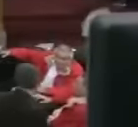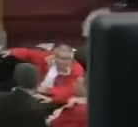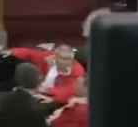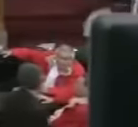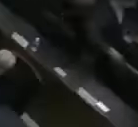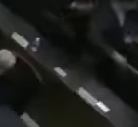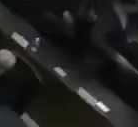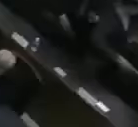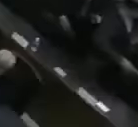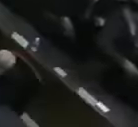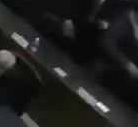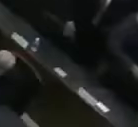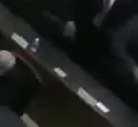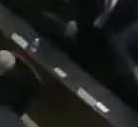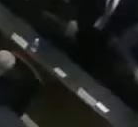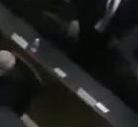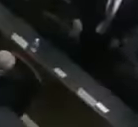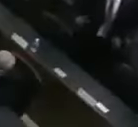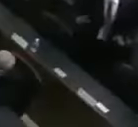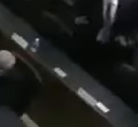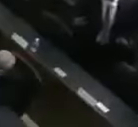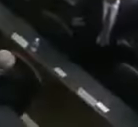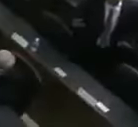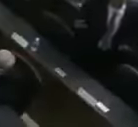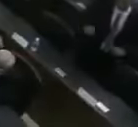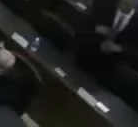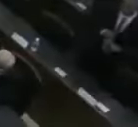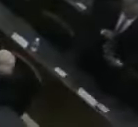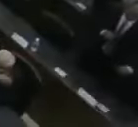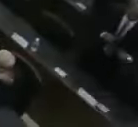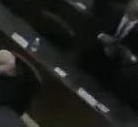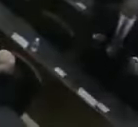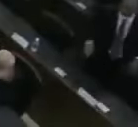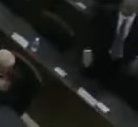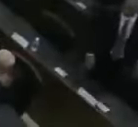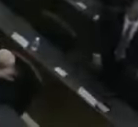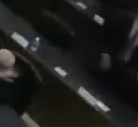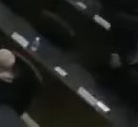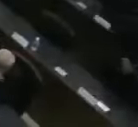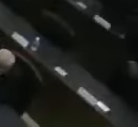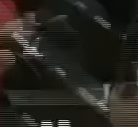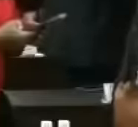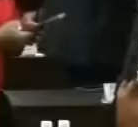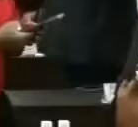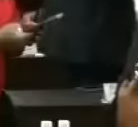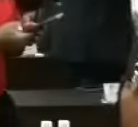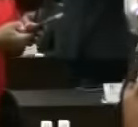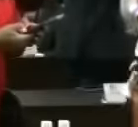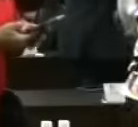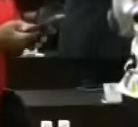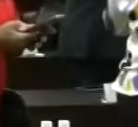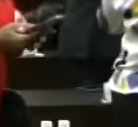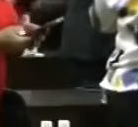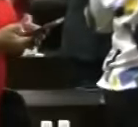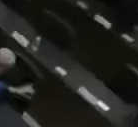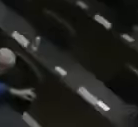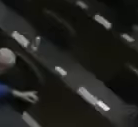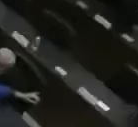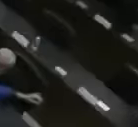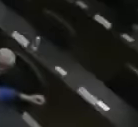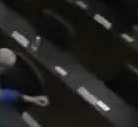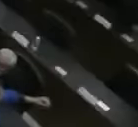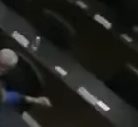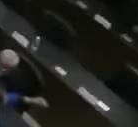través de redes sociales. Seguidamente tomó la palabra la diputada Tania Díaz para rememorar los 6 años de